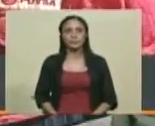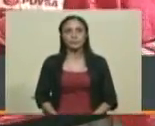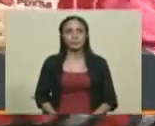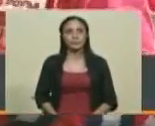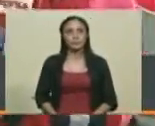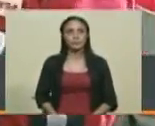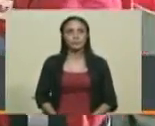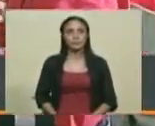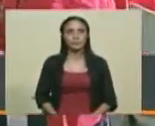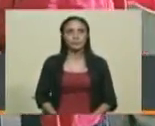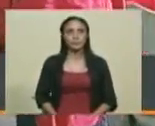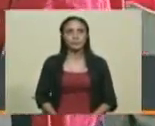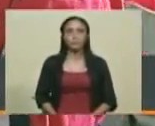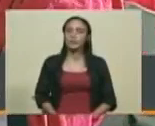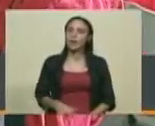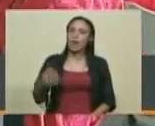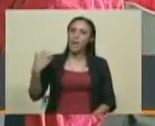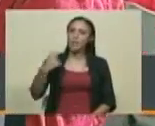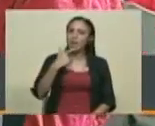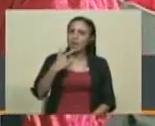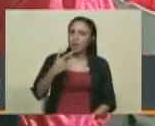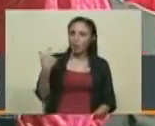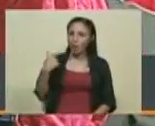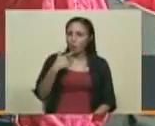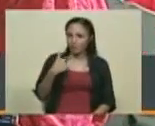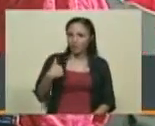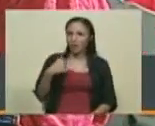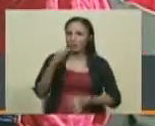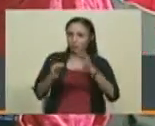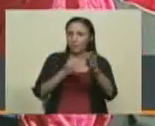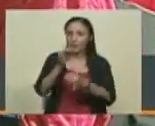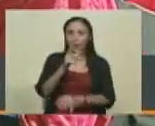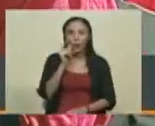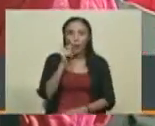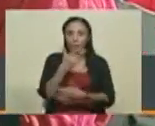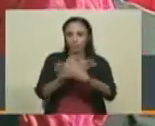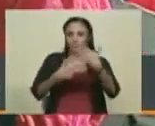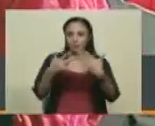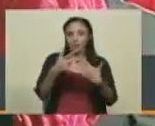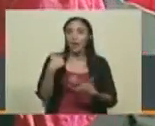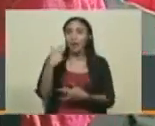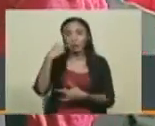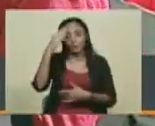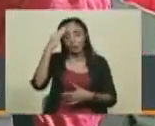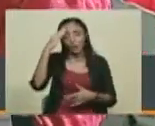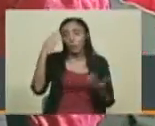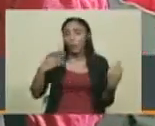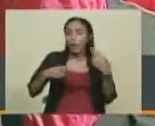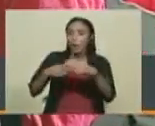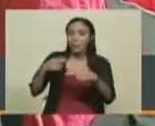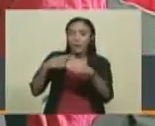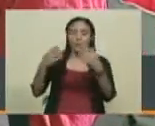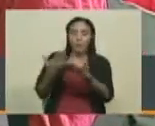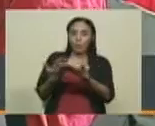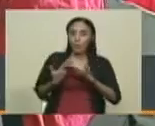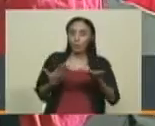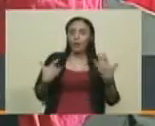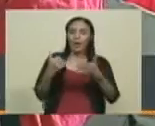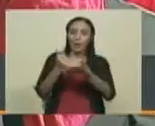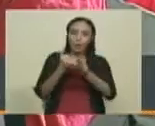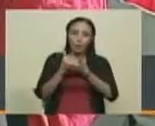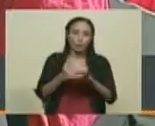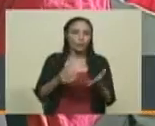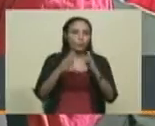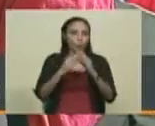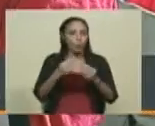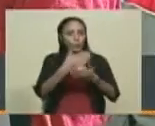como lo decían nuestros compañeros, usted y sabemos que nos va a dar las herramientas planteadas allí en estos documentos, en